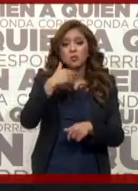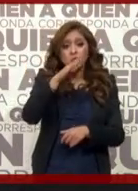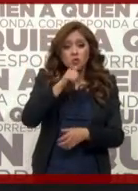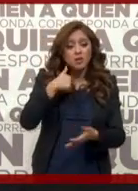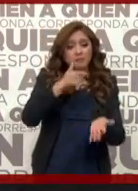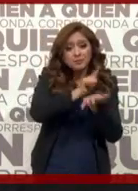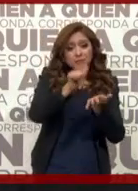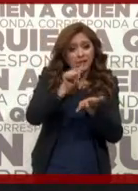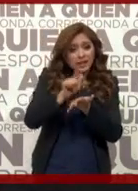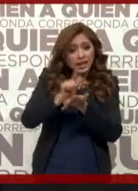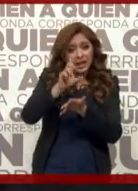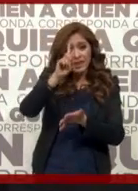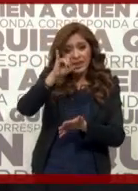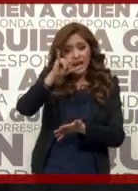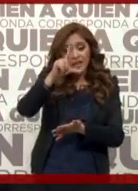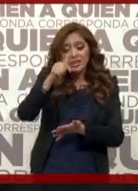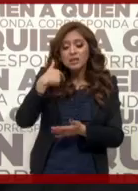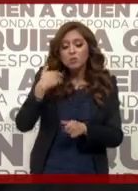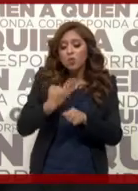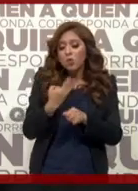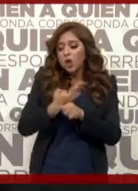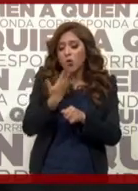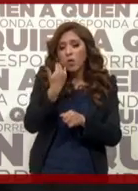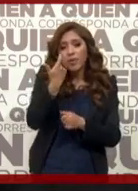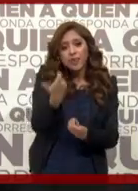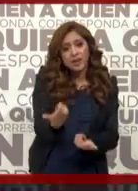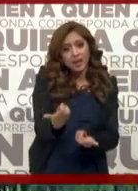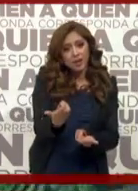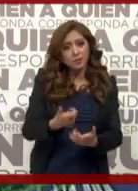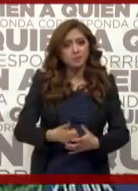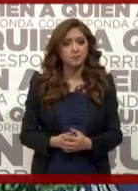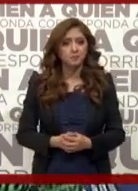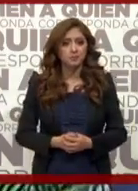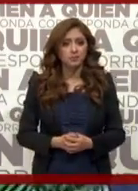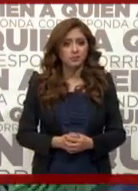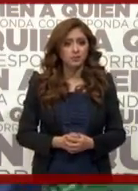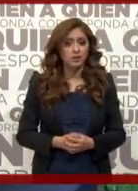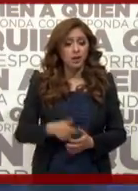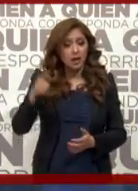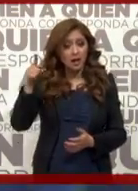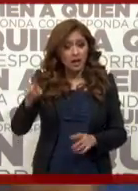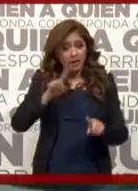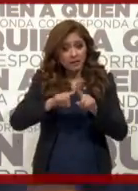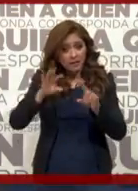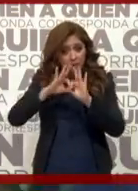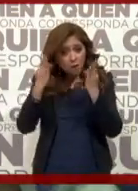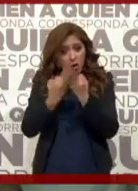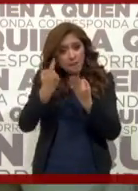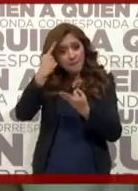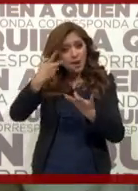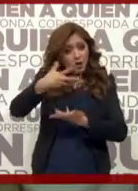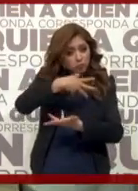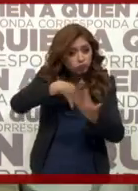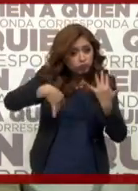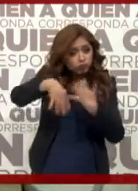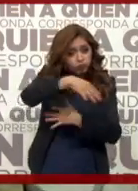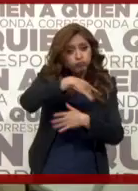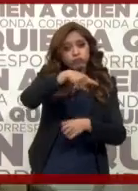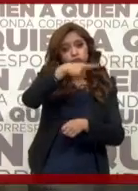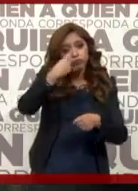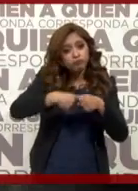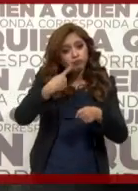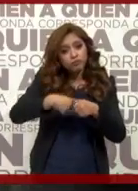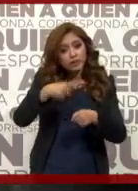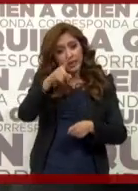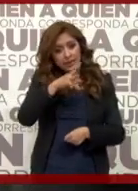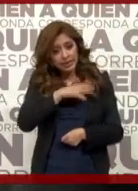que no le echo ni una por falta de recurso económico. Ella trata de muchas formas el poder solventar los gastos de la enfermedad que padece su